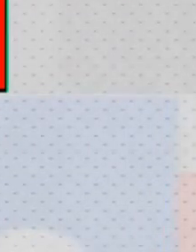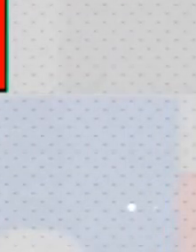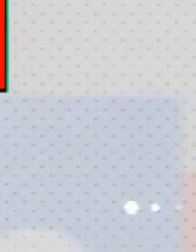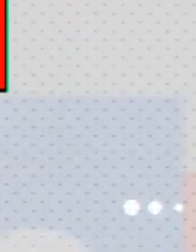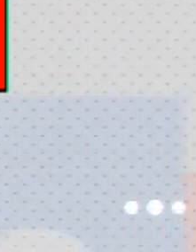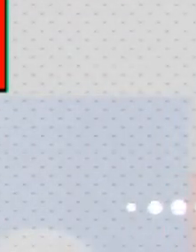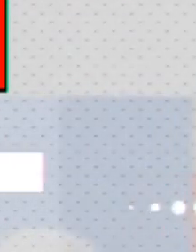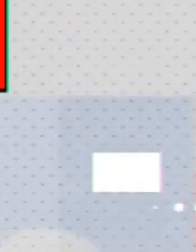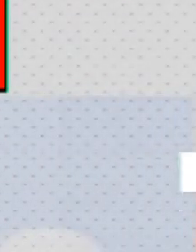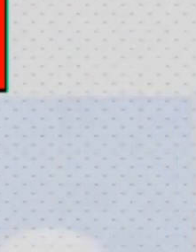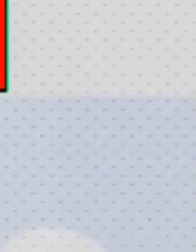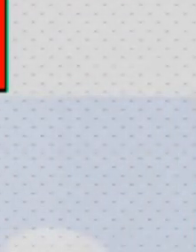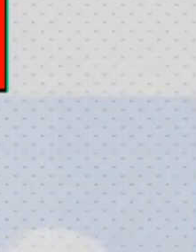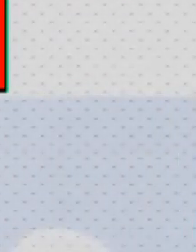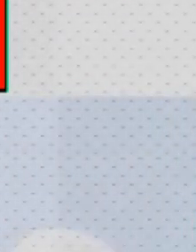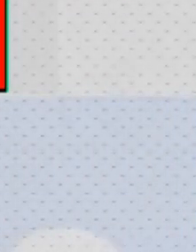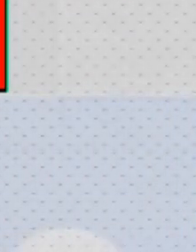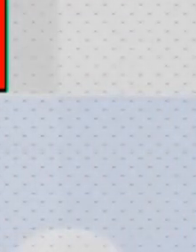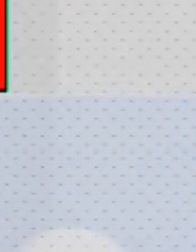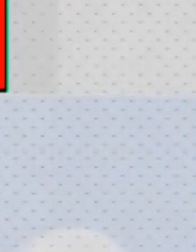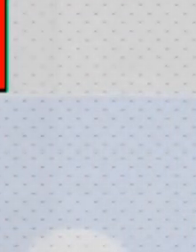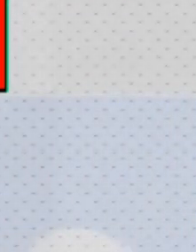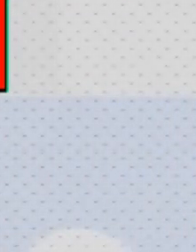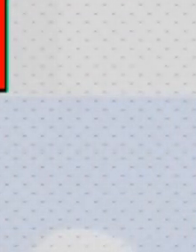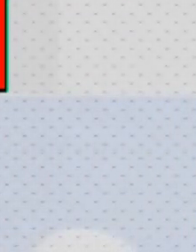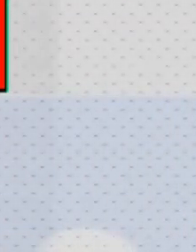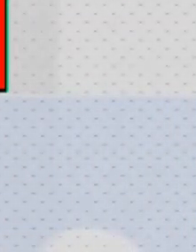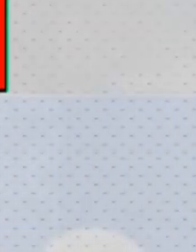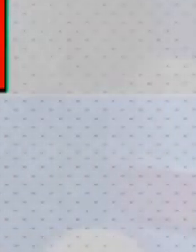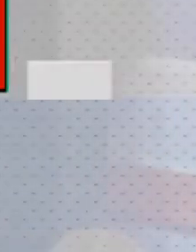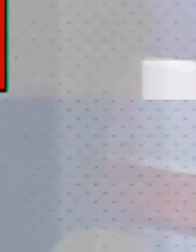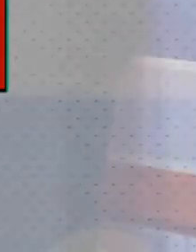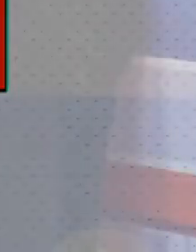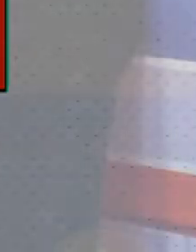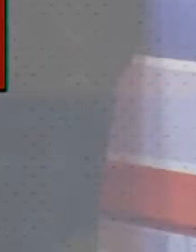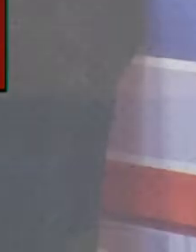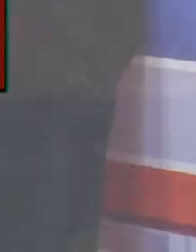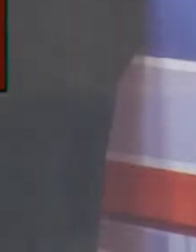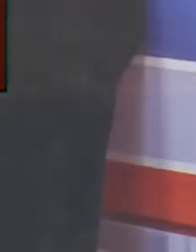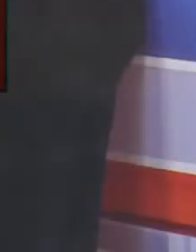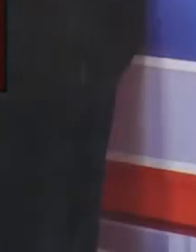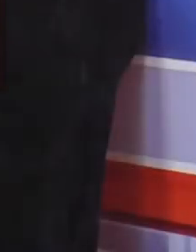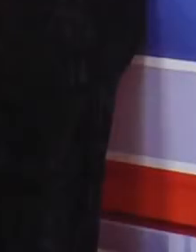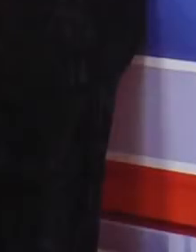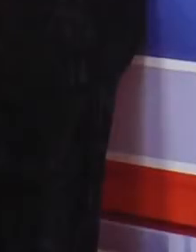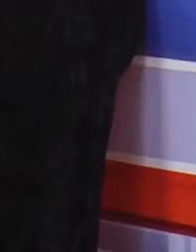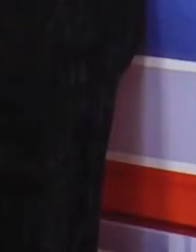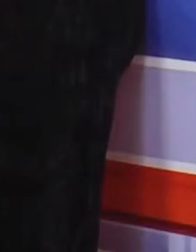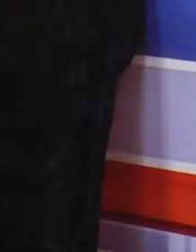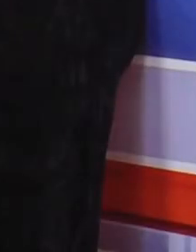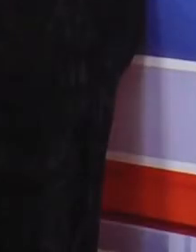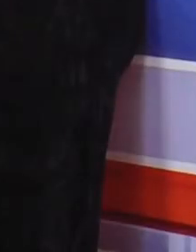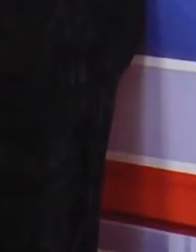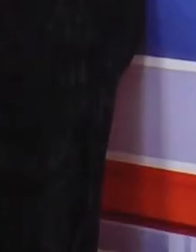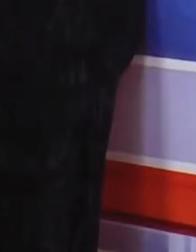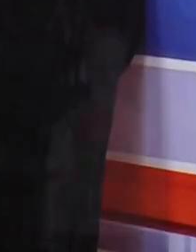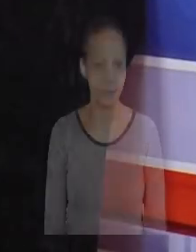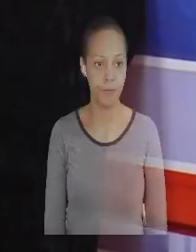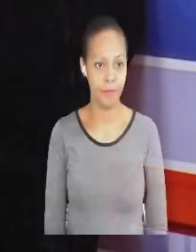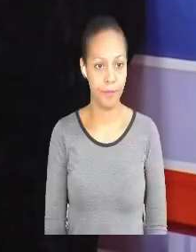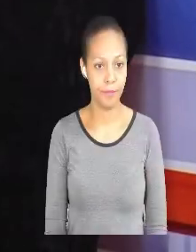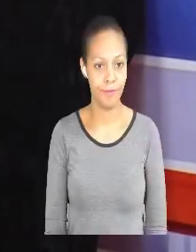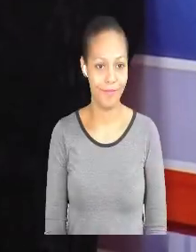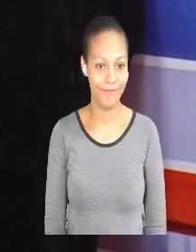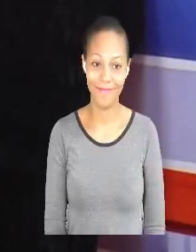Yeah. Hola a todos nuestros televidentes, nuevamente bienvenidos a